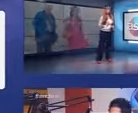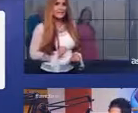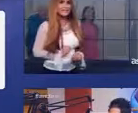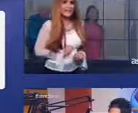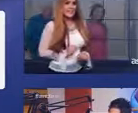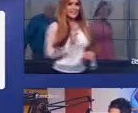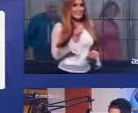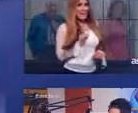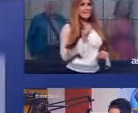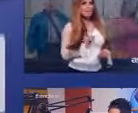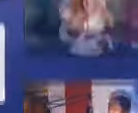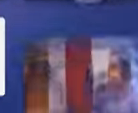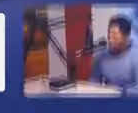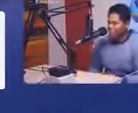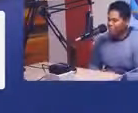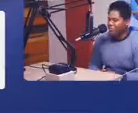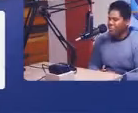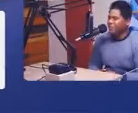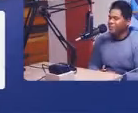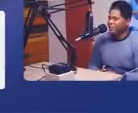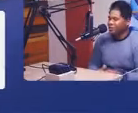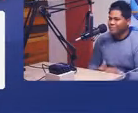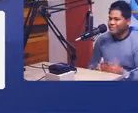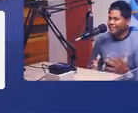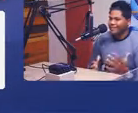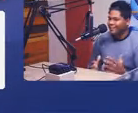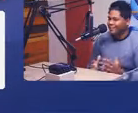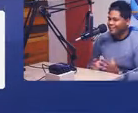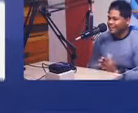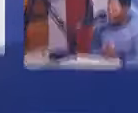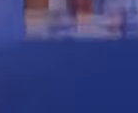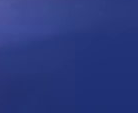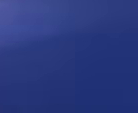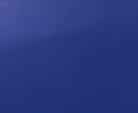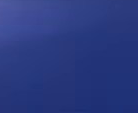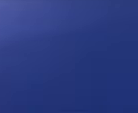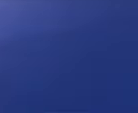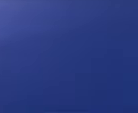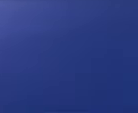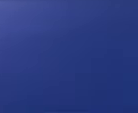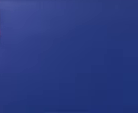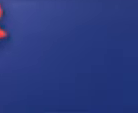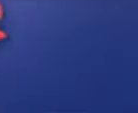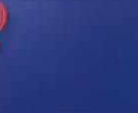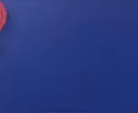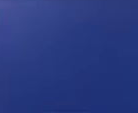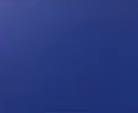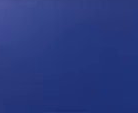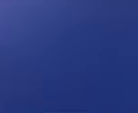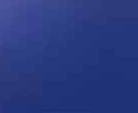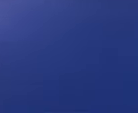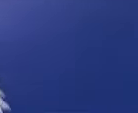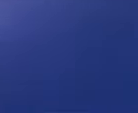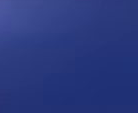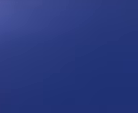programas diseñados para ti. Suscríbete al canal de YouTube de CTN Internacional.